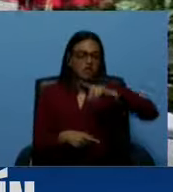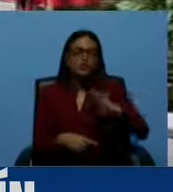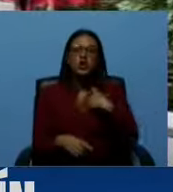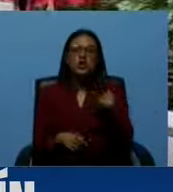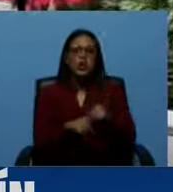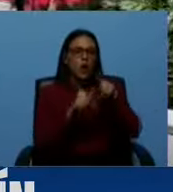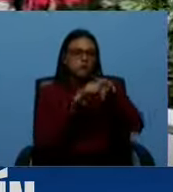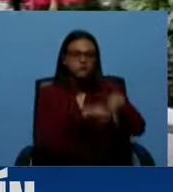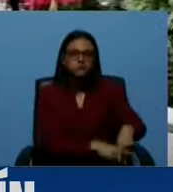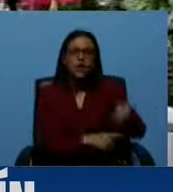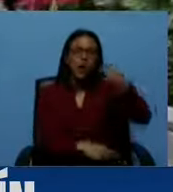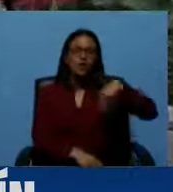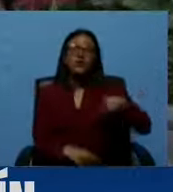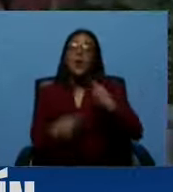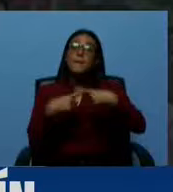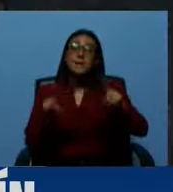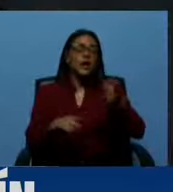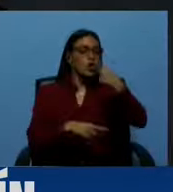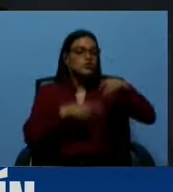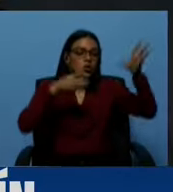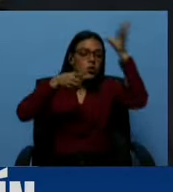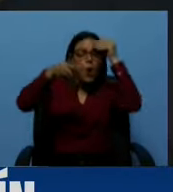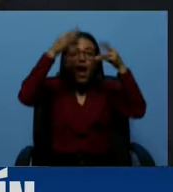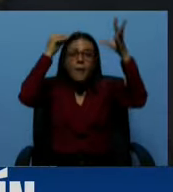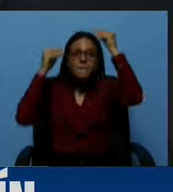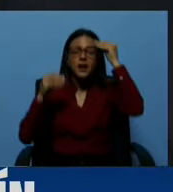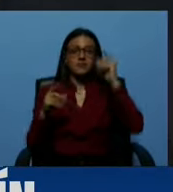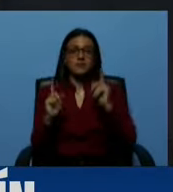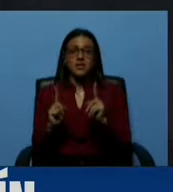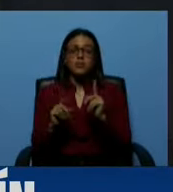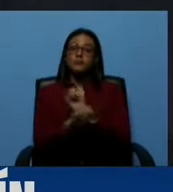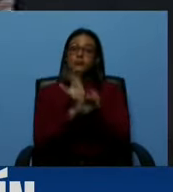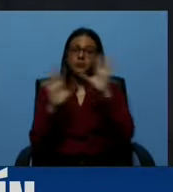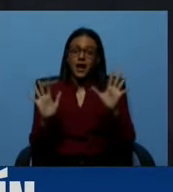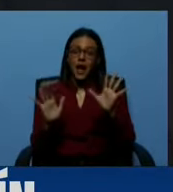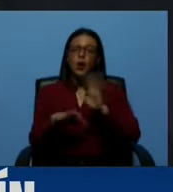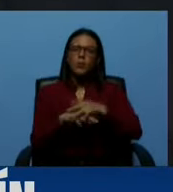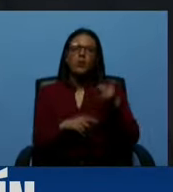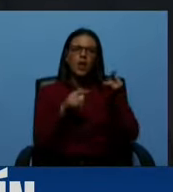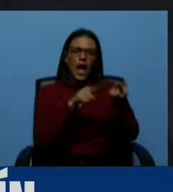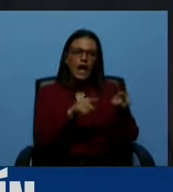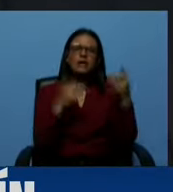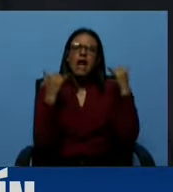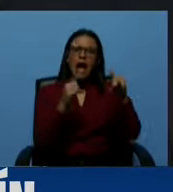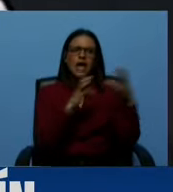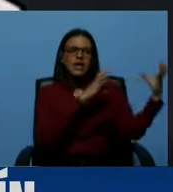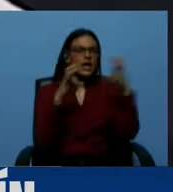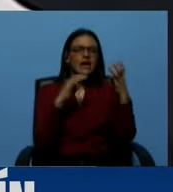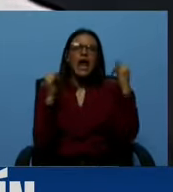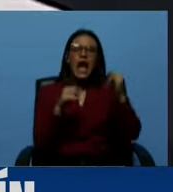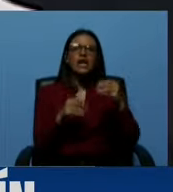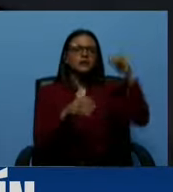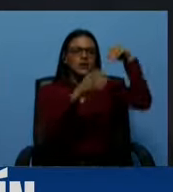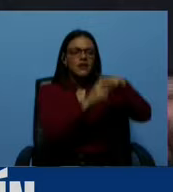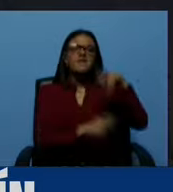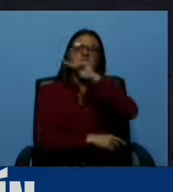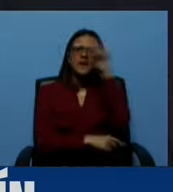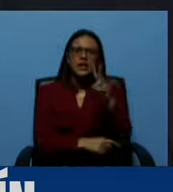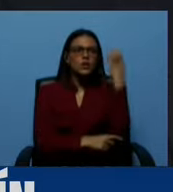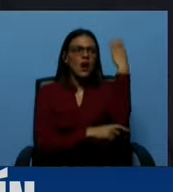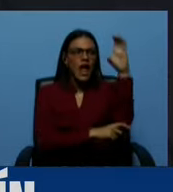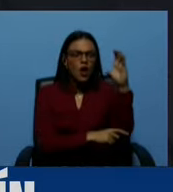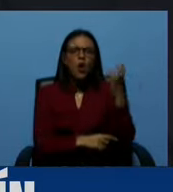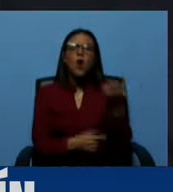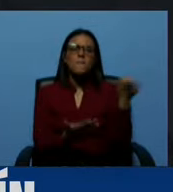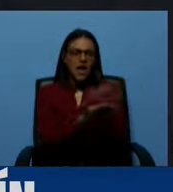países. Pero Junín fue una elección de la Unión, porque ahí estuvieron combatientes de Venezuela, de Colombia, de Ecuador, de